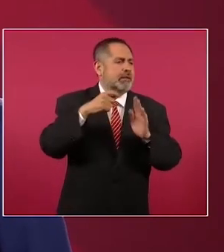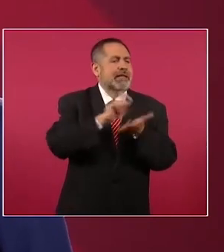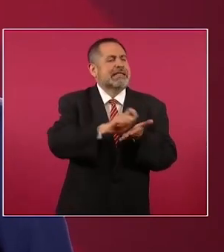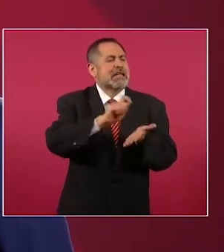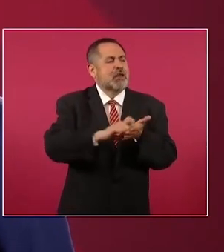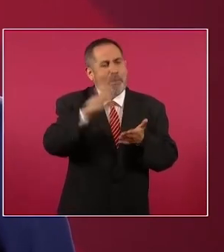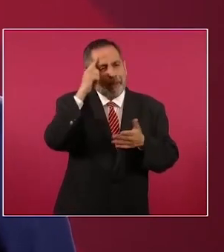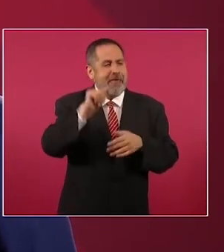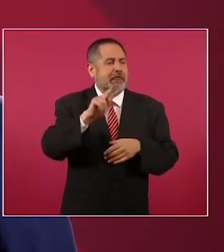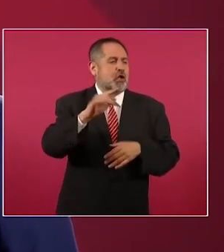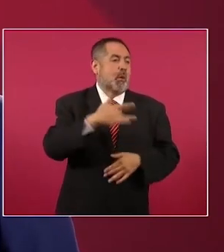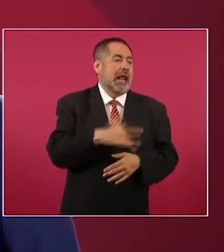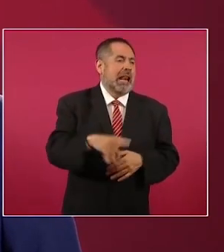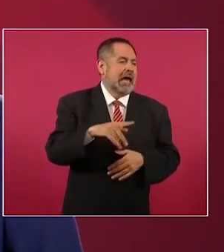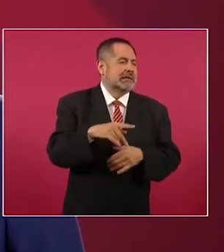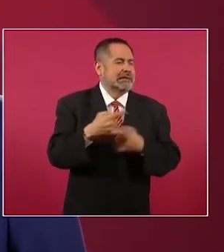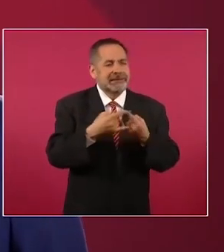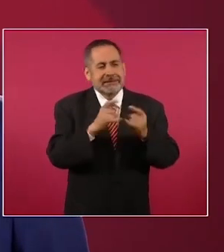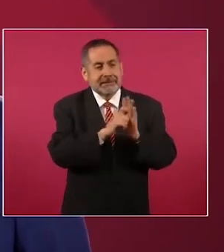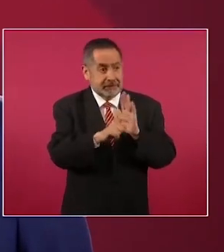telenovelas